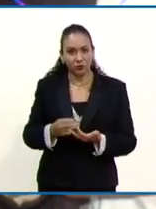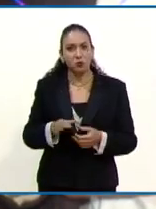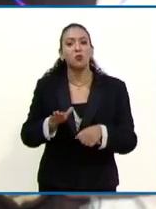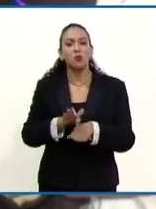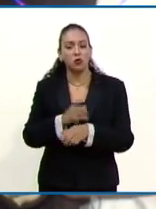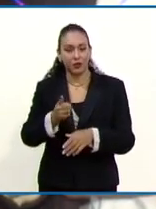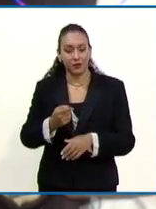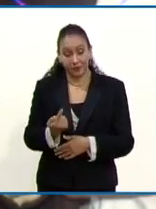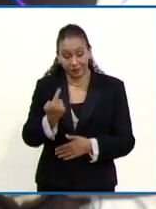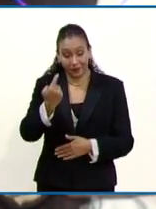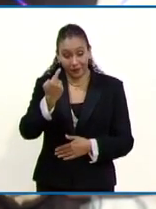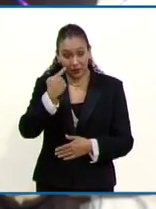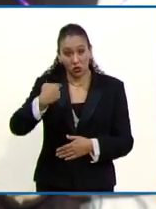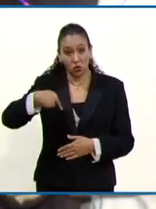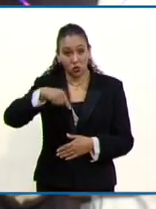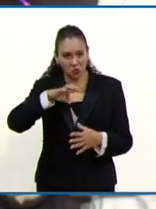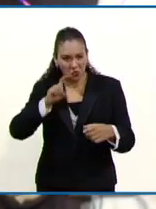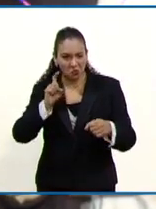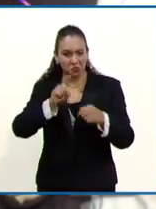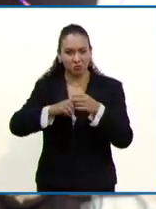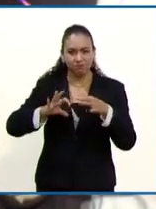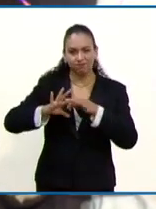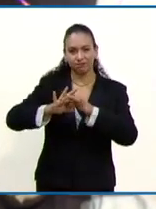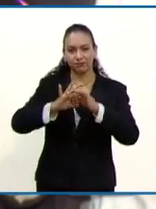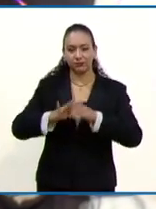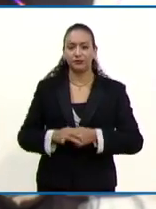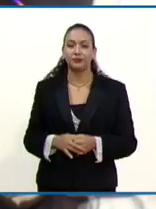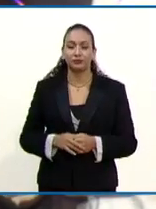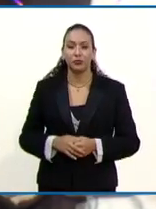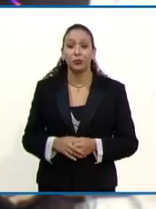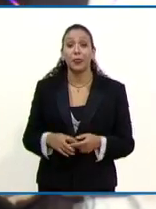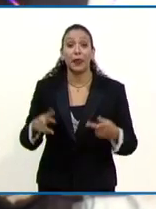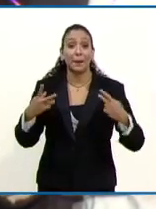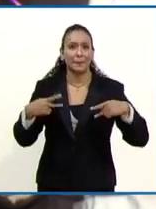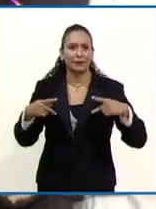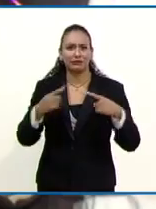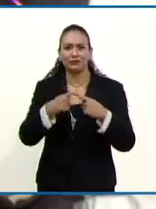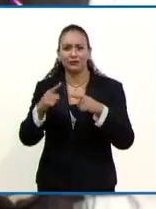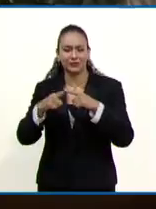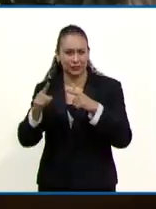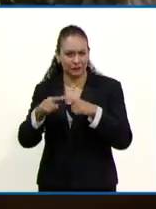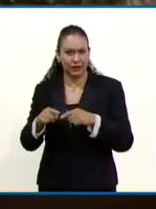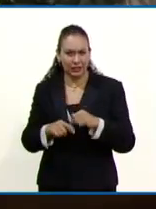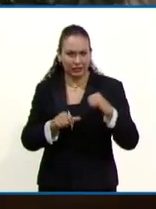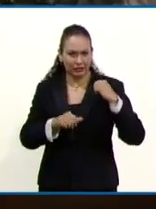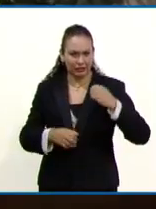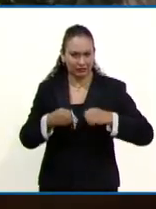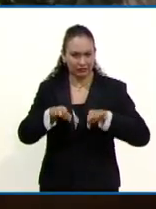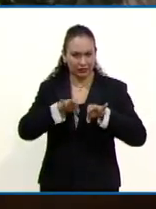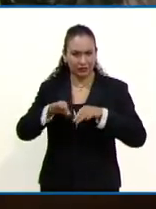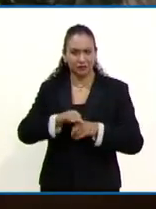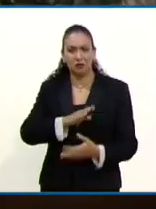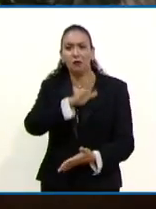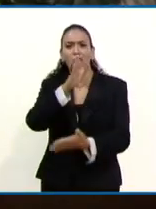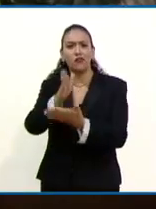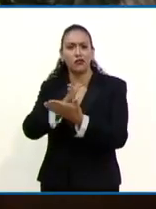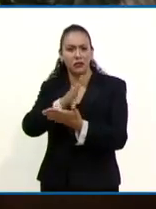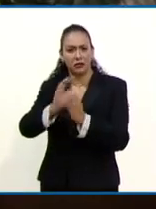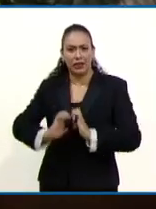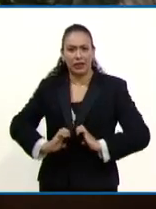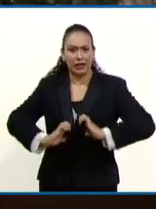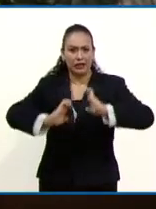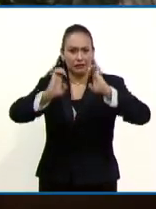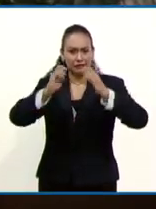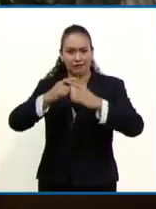duda alguna nos sumaríamos. Ante cientos de integrantes del Poder Judicial de la Federación que acudieron a las escalinatas del Palacio